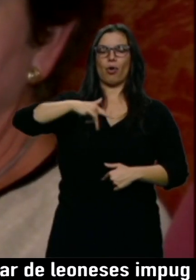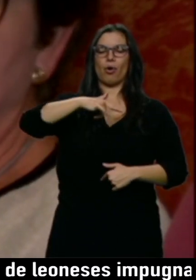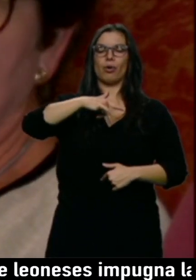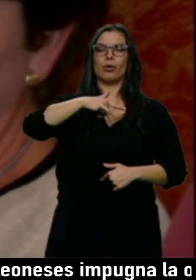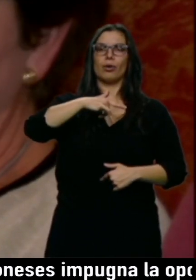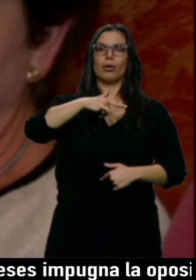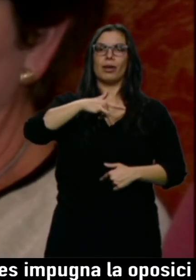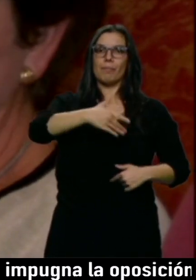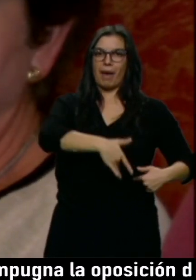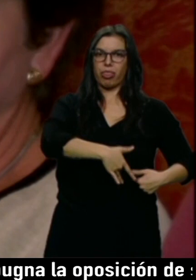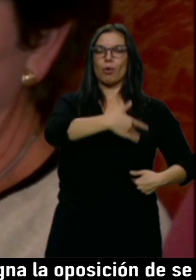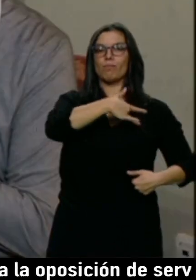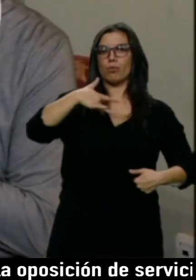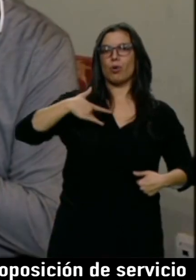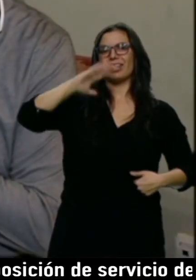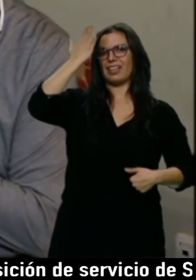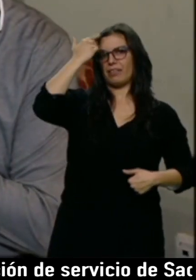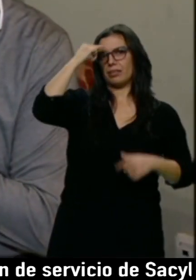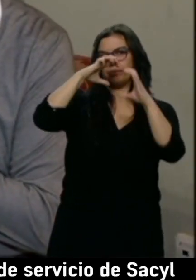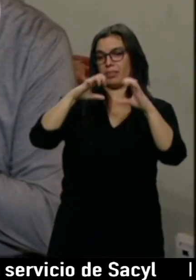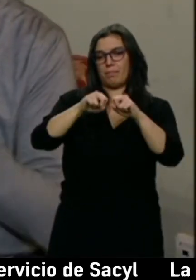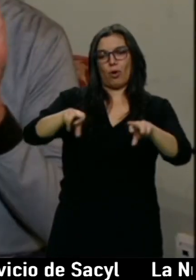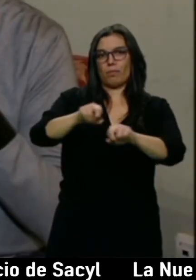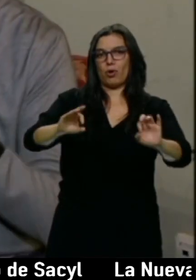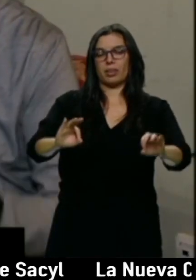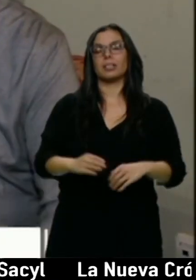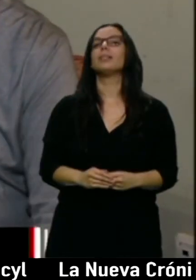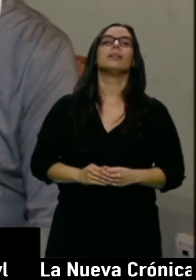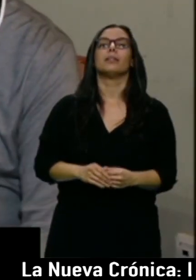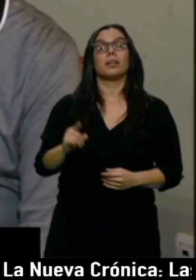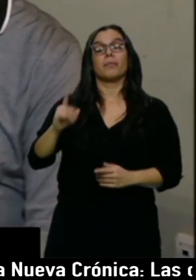es degenerativa. Cuando estaba haciendo segundo de FP en aquella época,